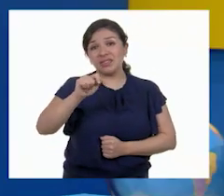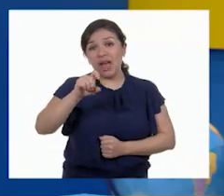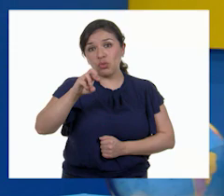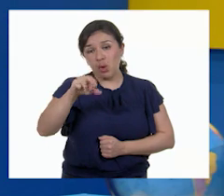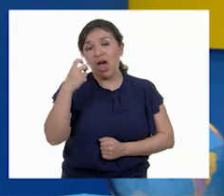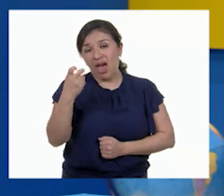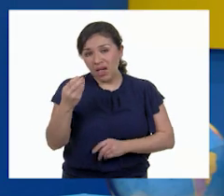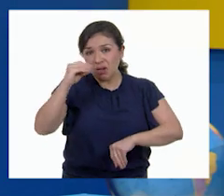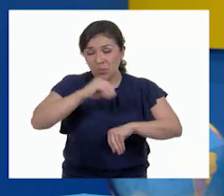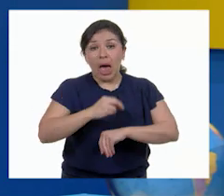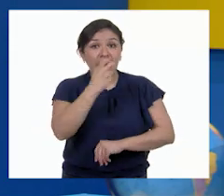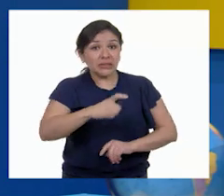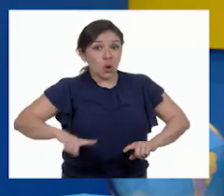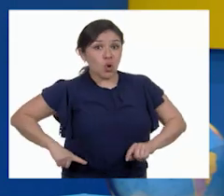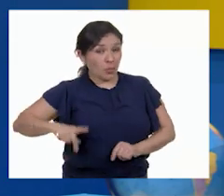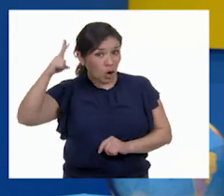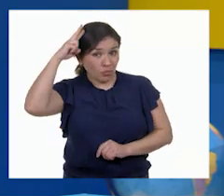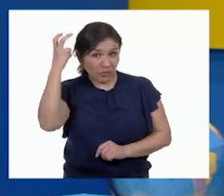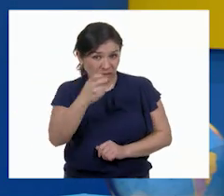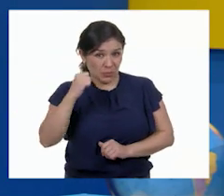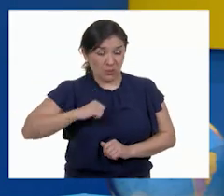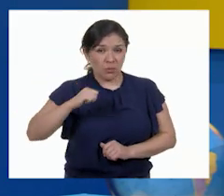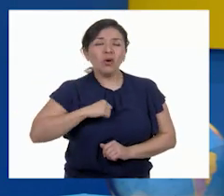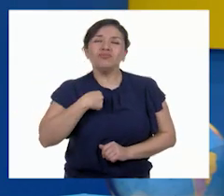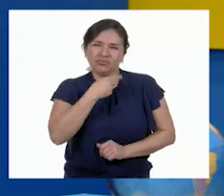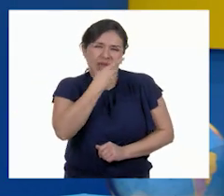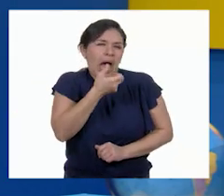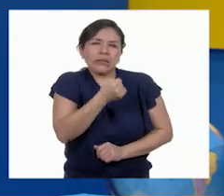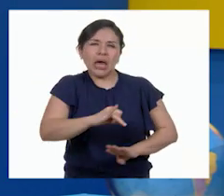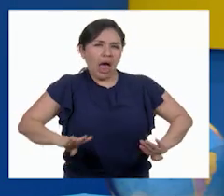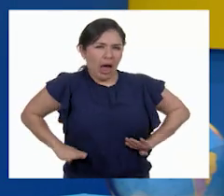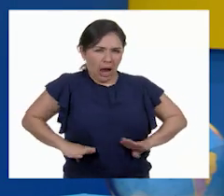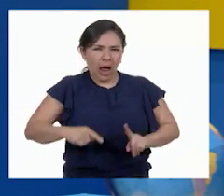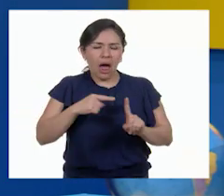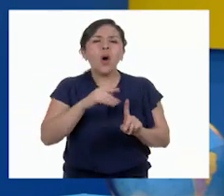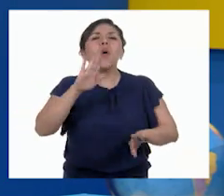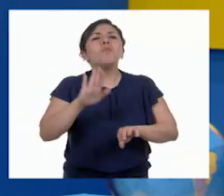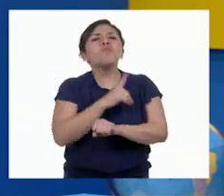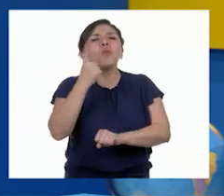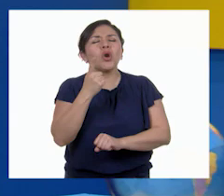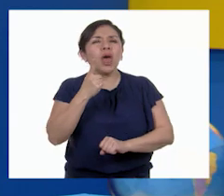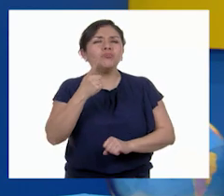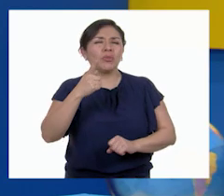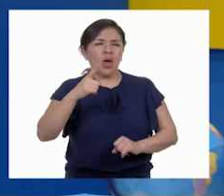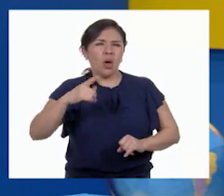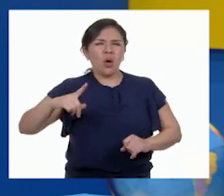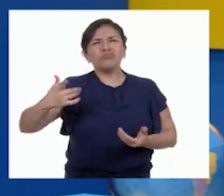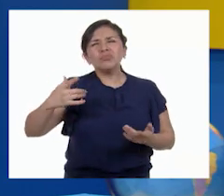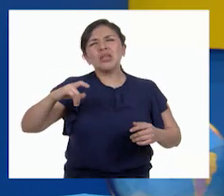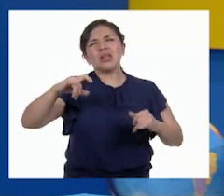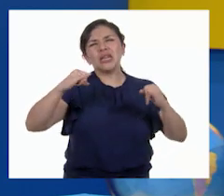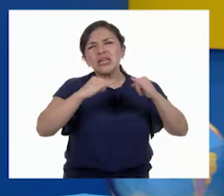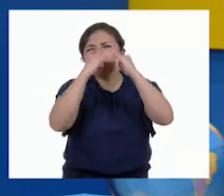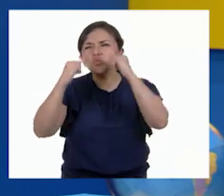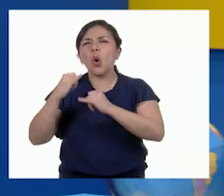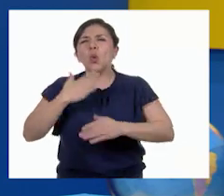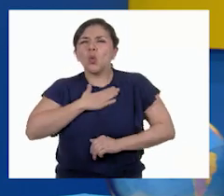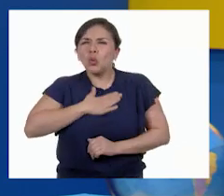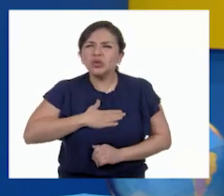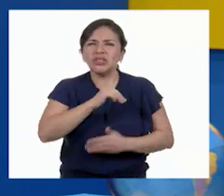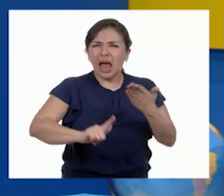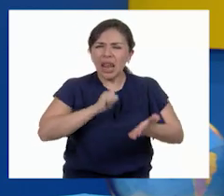Y en el caso del gobierno de Porfirio Díaz, decimos que fue una dictadura porque las instituciones de justicia y el poder